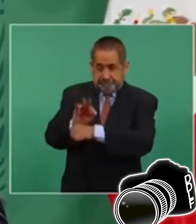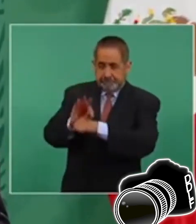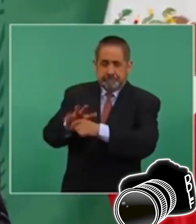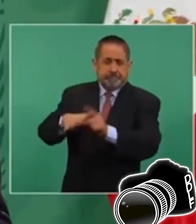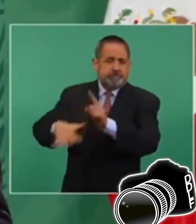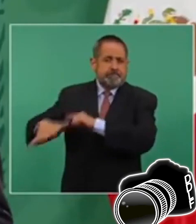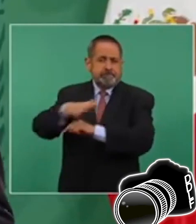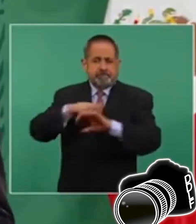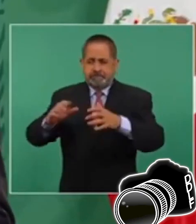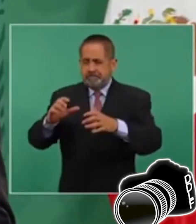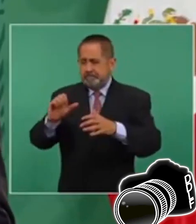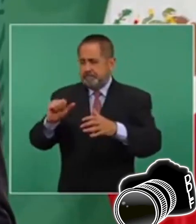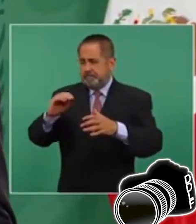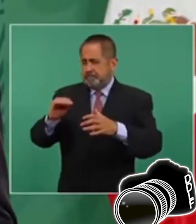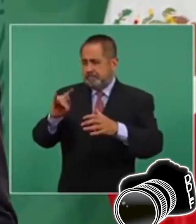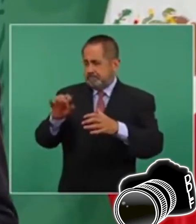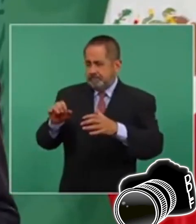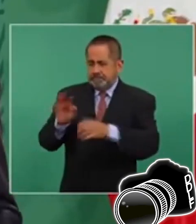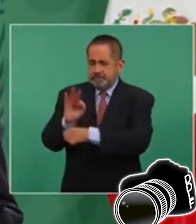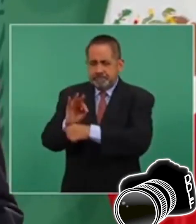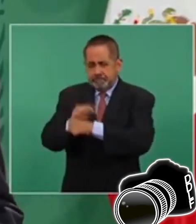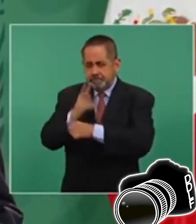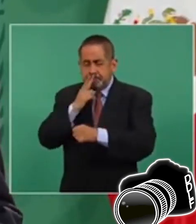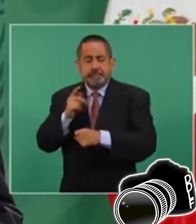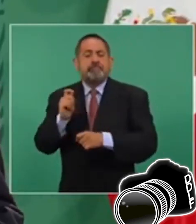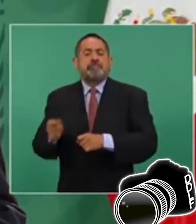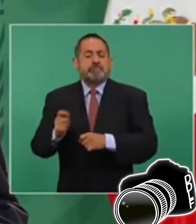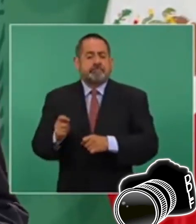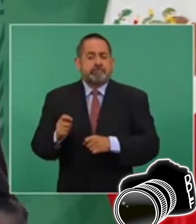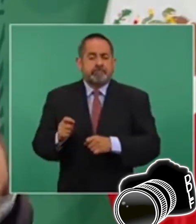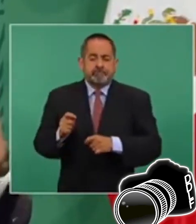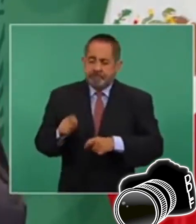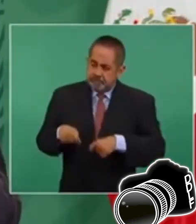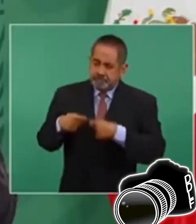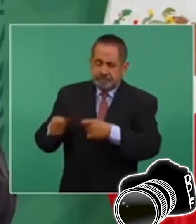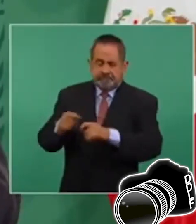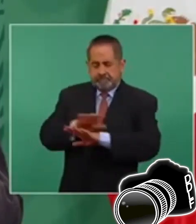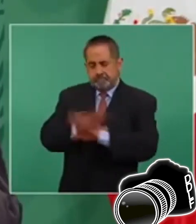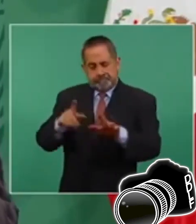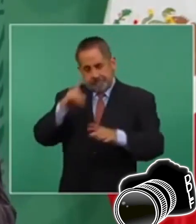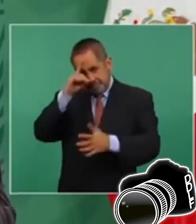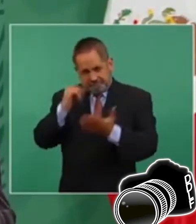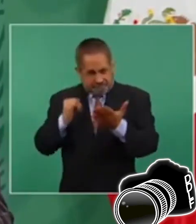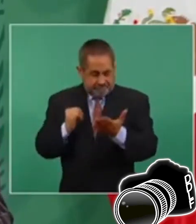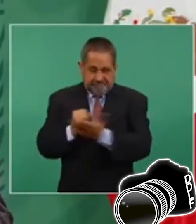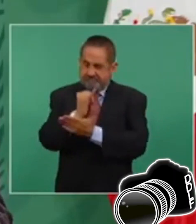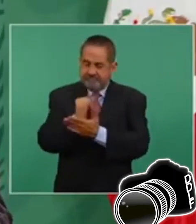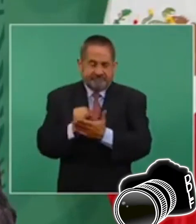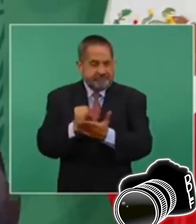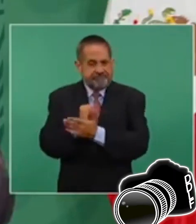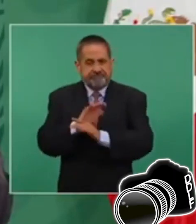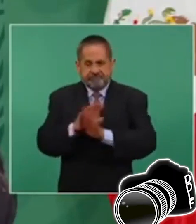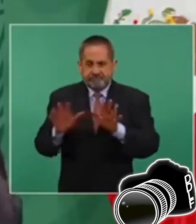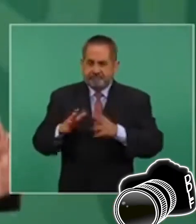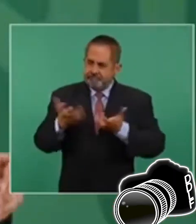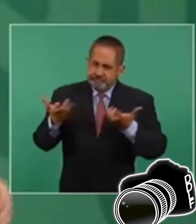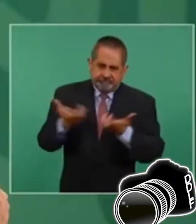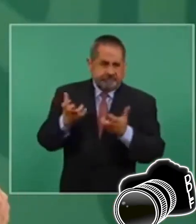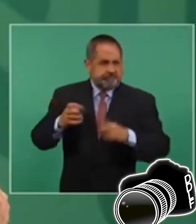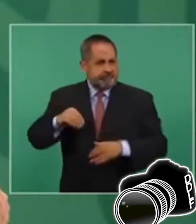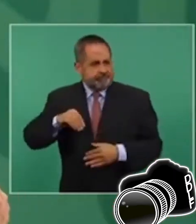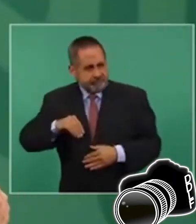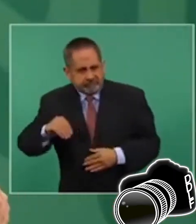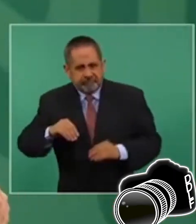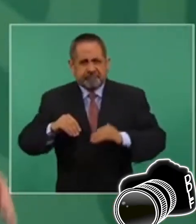dicho el presidente de la nación Asimismo El Ejecutivo recalca constantemente que en su gobierno no se va